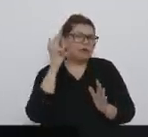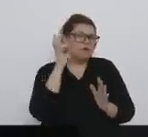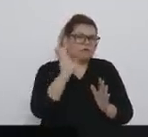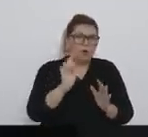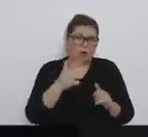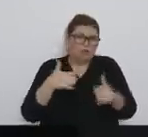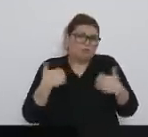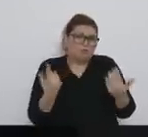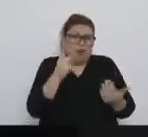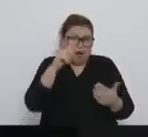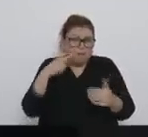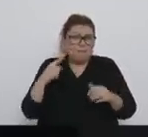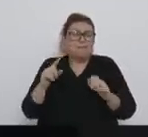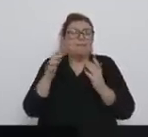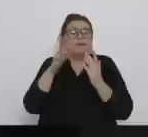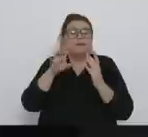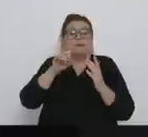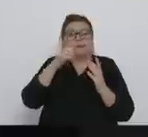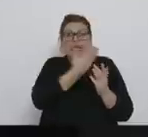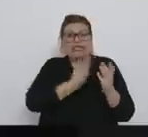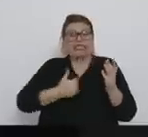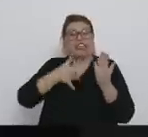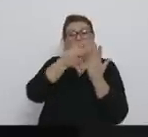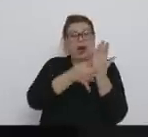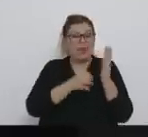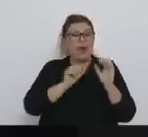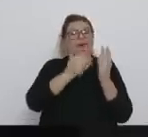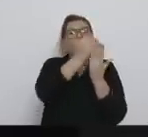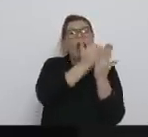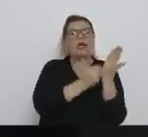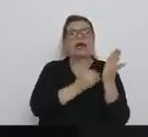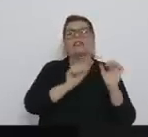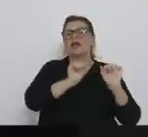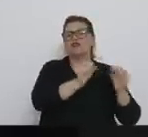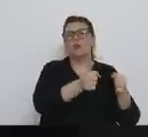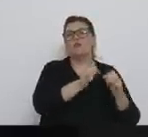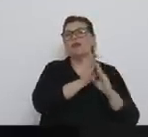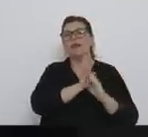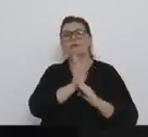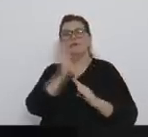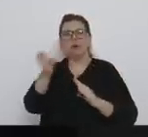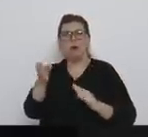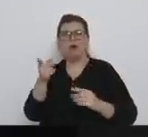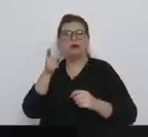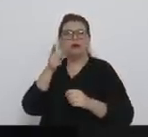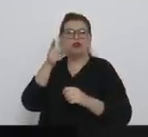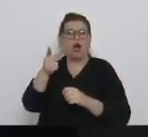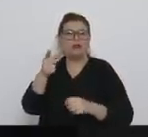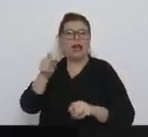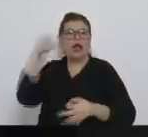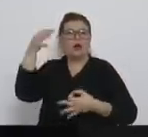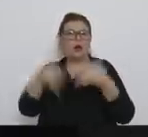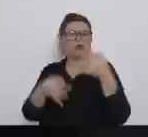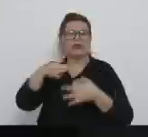presidente pueda suspender la agenda de temas prioritarios y arremeter y apretar a la justicia de jujuy a la